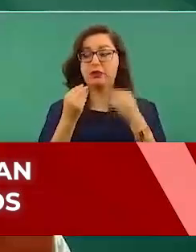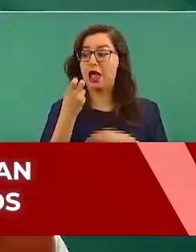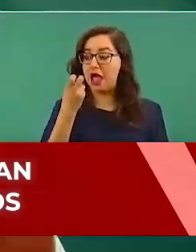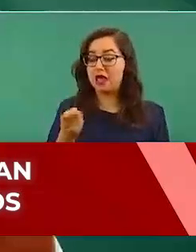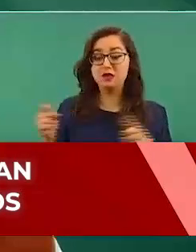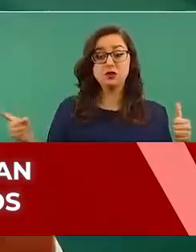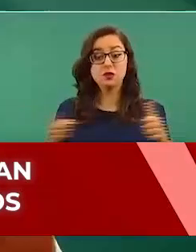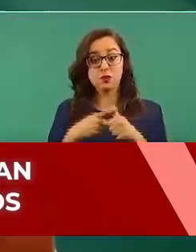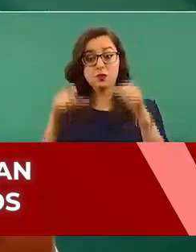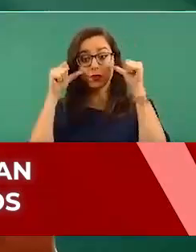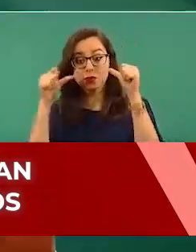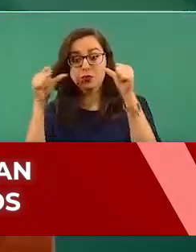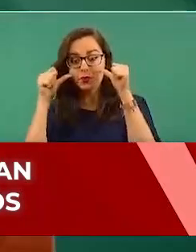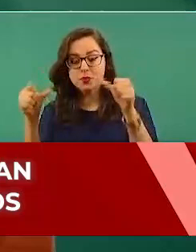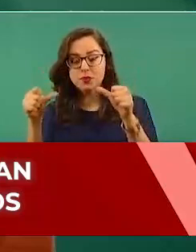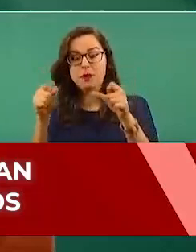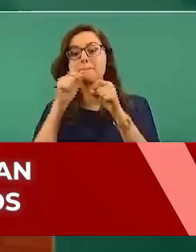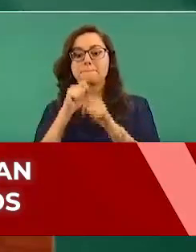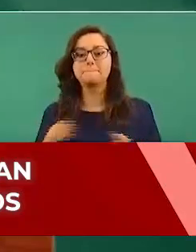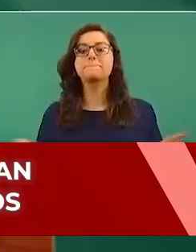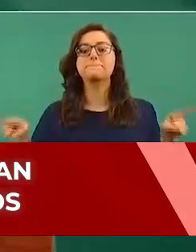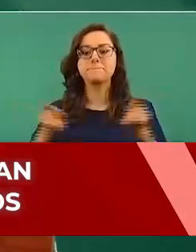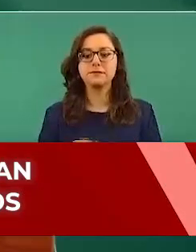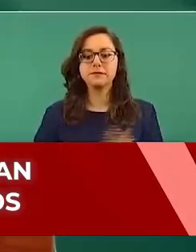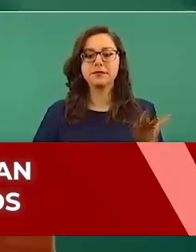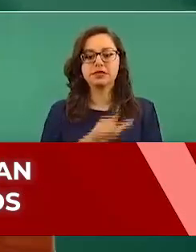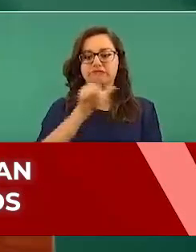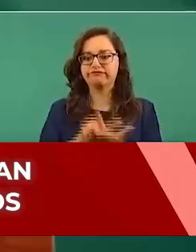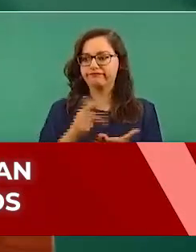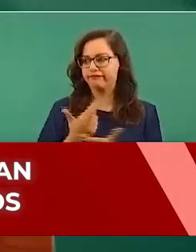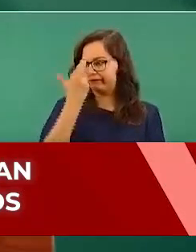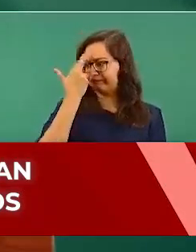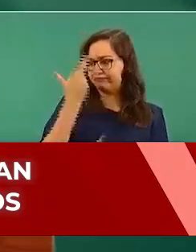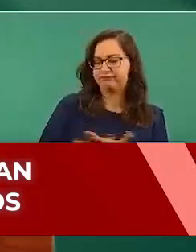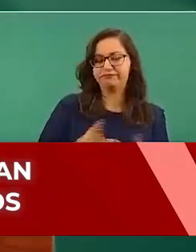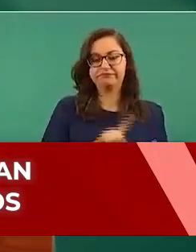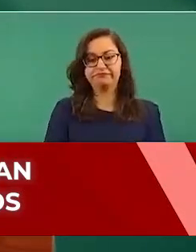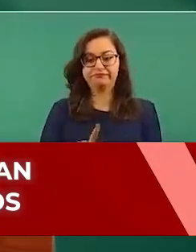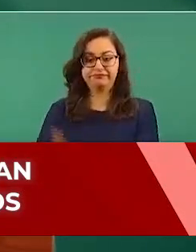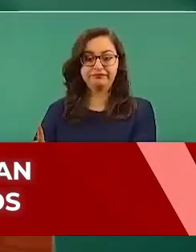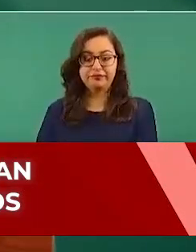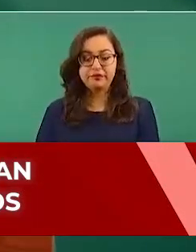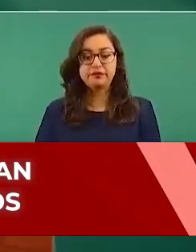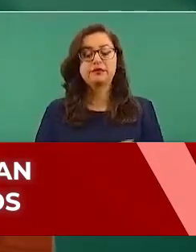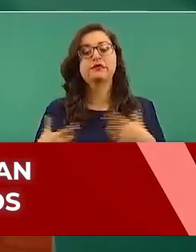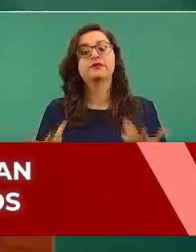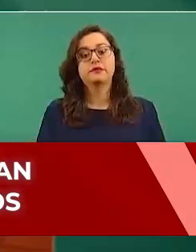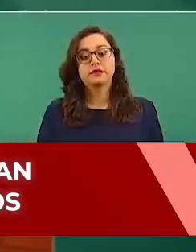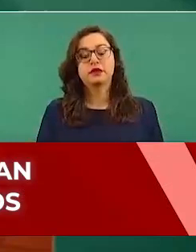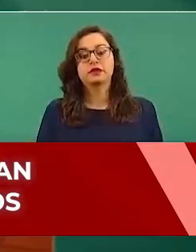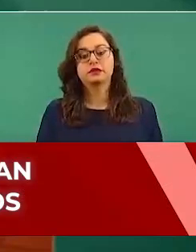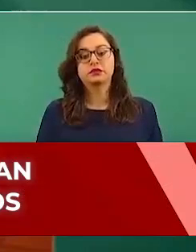y el crimen de cuello blanco. Se heredó el partido de la delincuencia organizada y